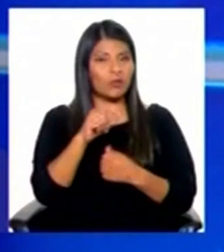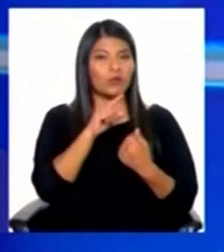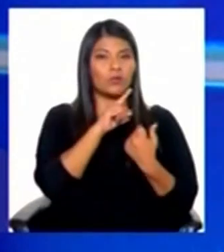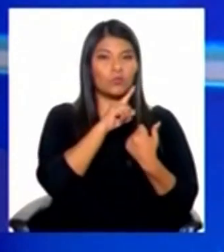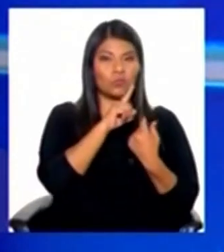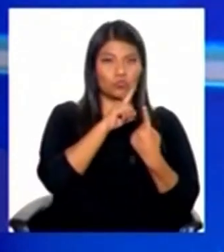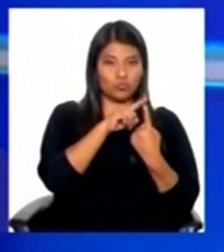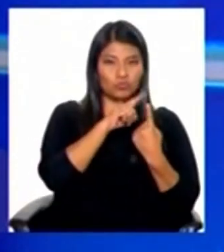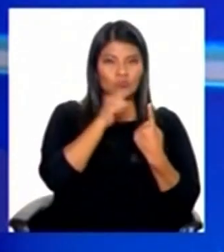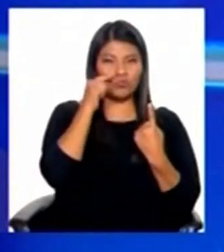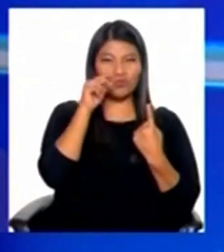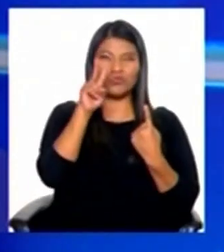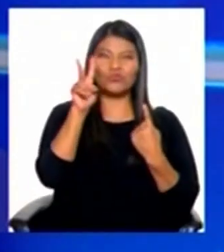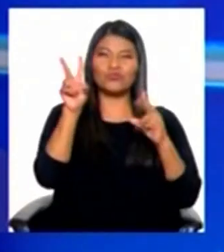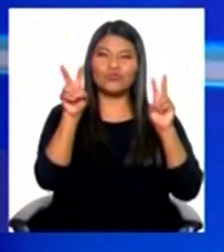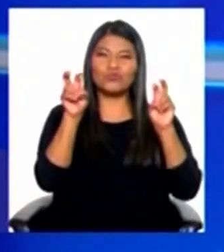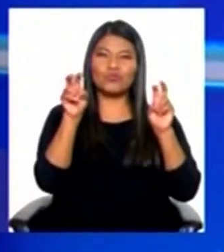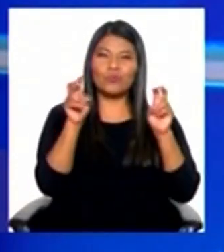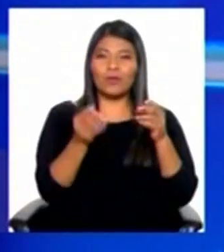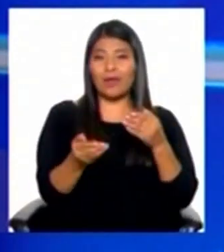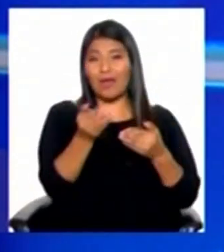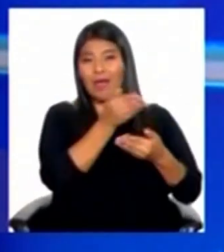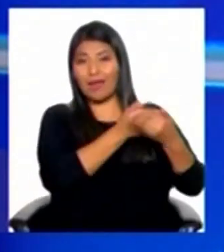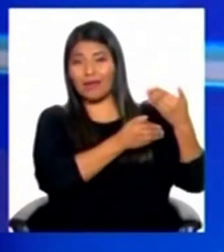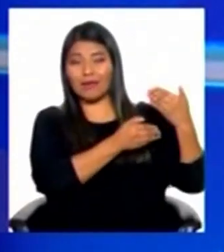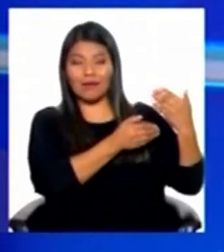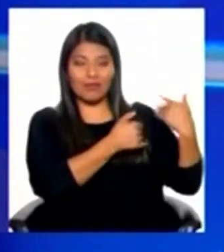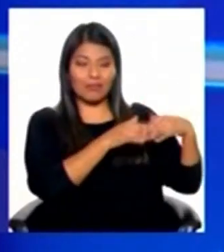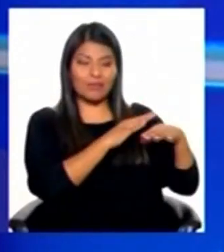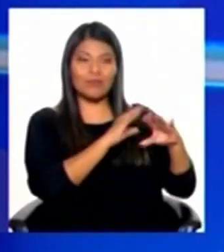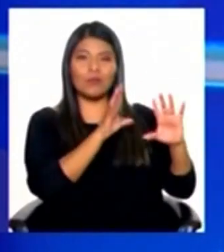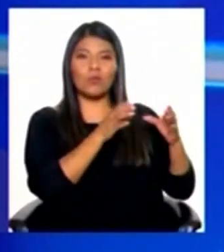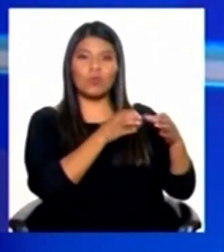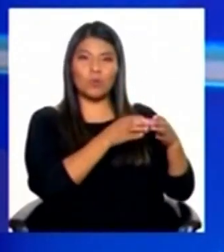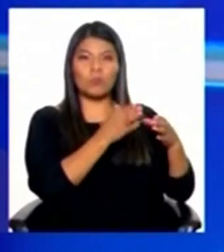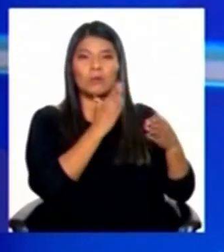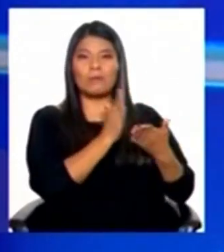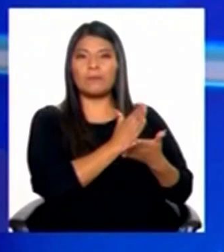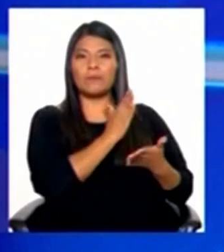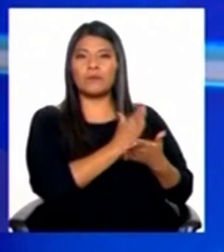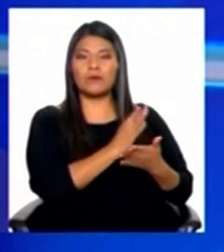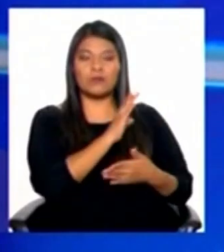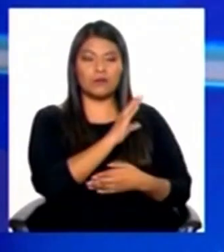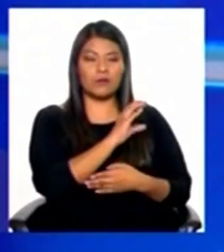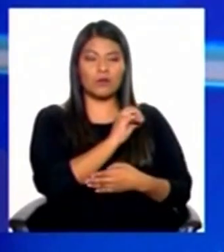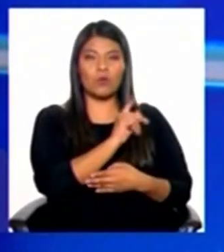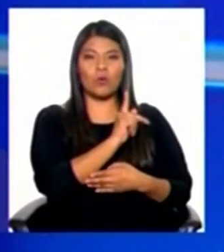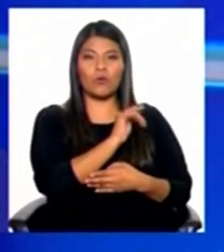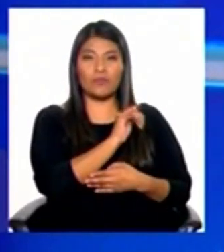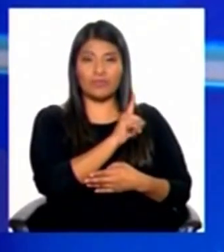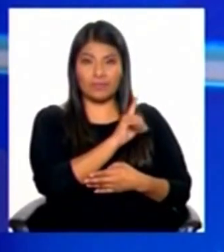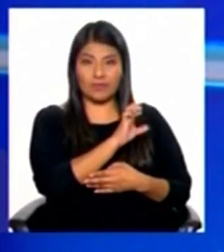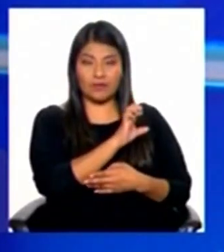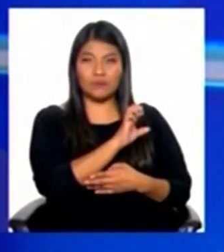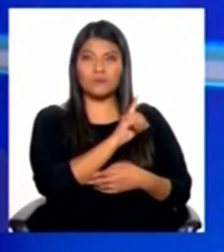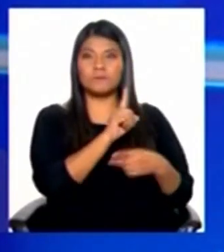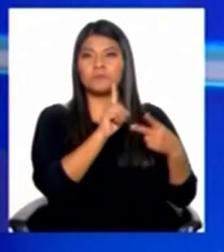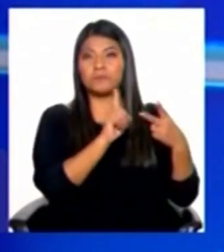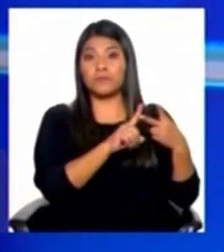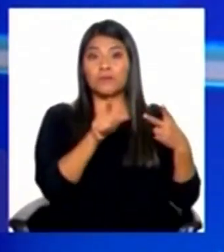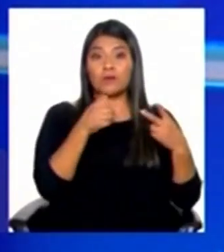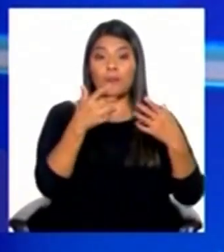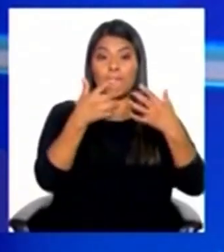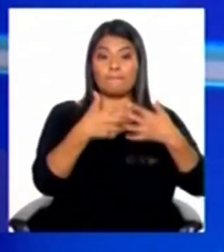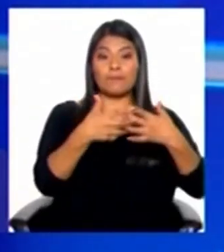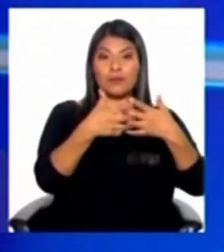llamado cócteles, ¿no? Es el caso que se originó a raíz de un supuesto financiamiento ilícito por parte de la empresa Odebrecht, entre otras, y que el día de hoy